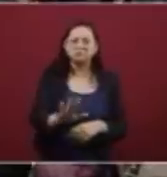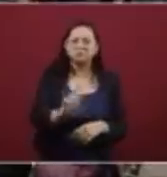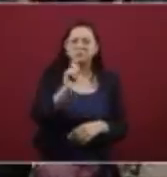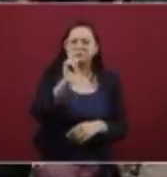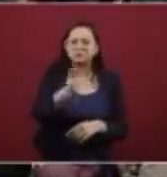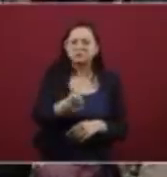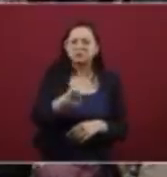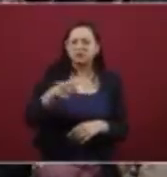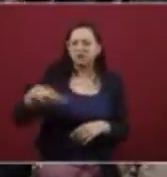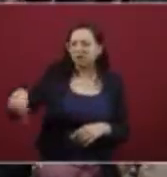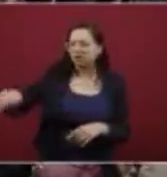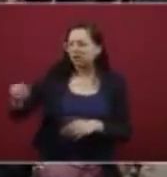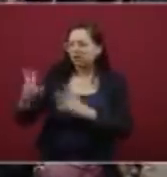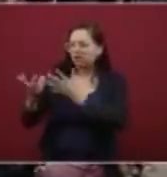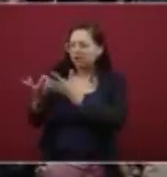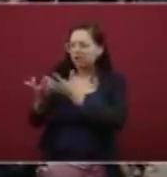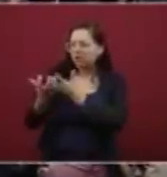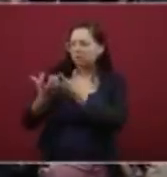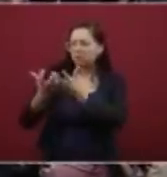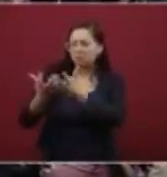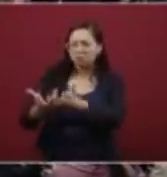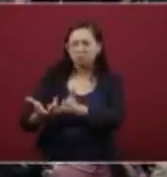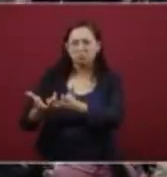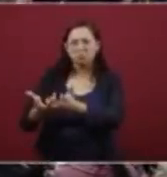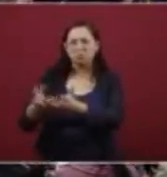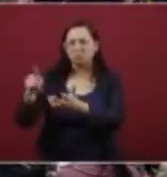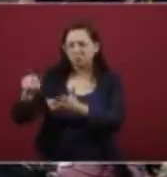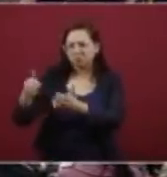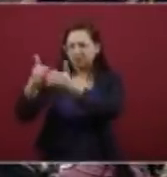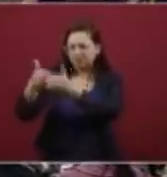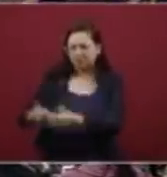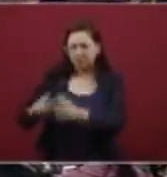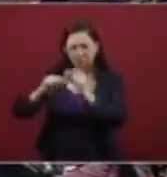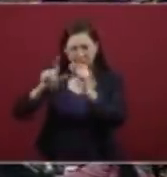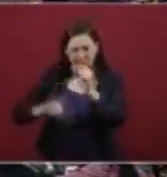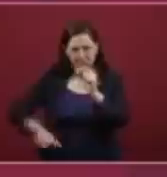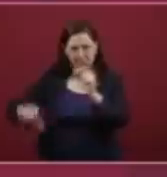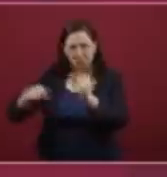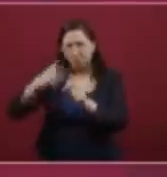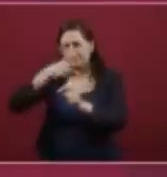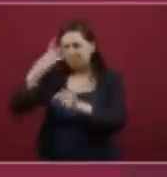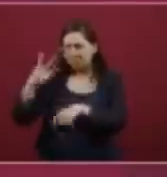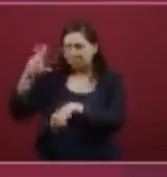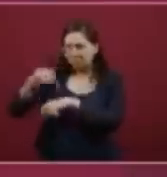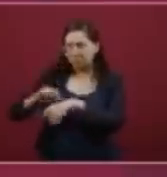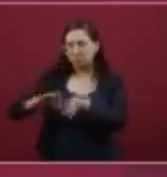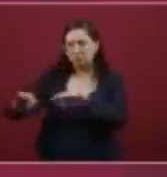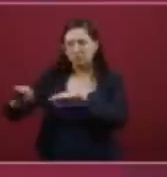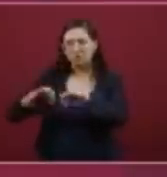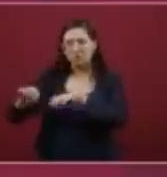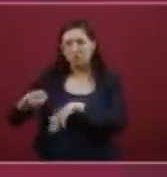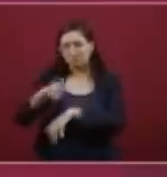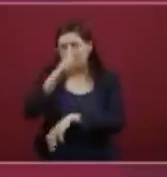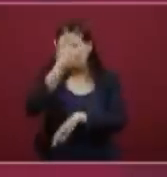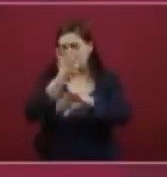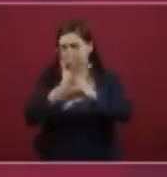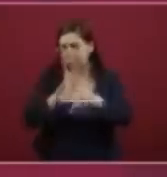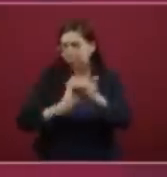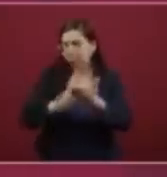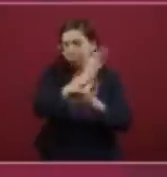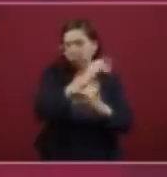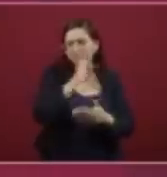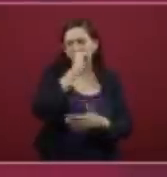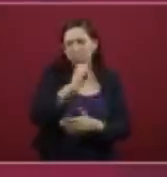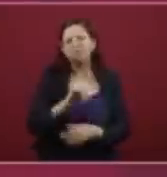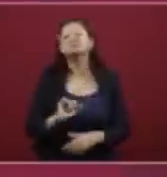esta caravana no llegue a Estados Unidos mediante estas visas de empleo? Sí, pero todo voluntario, nada por la